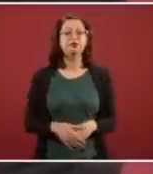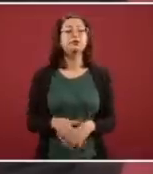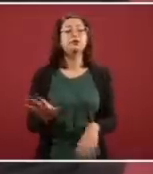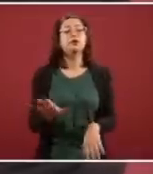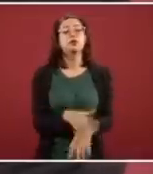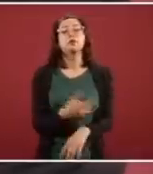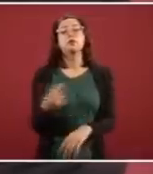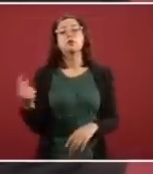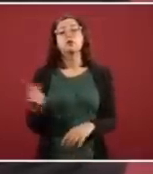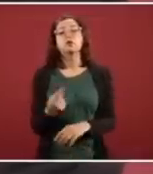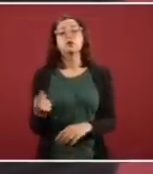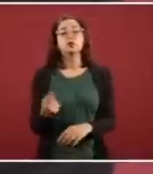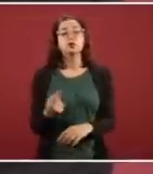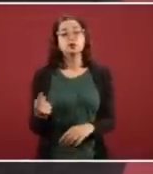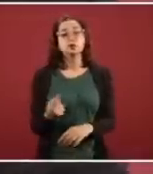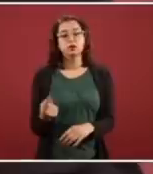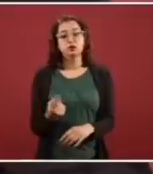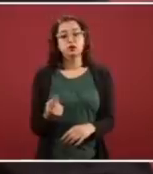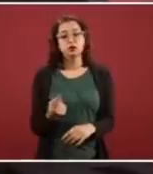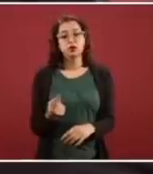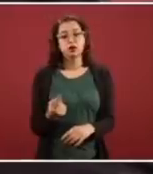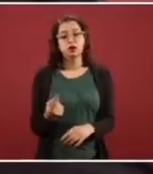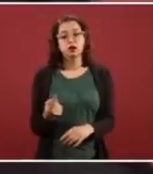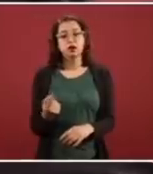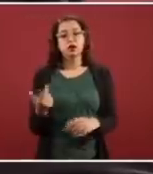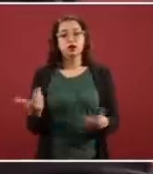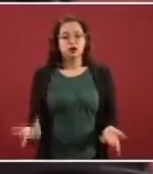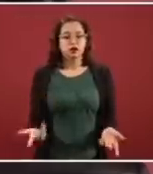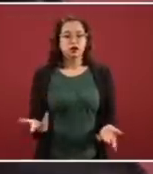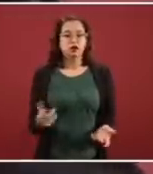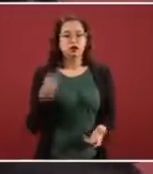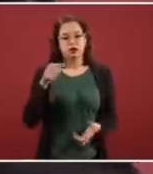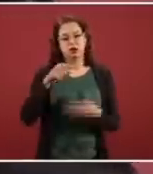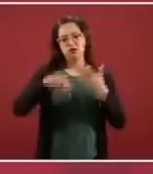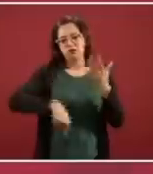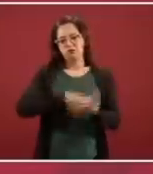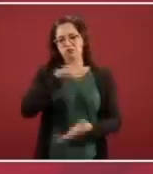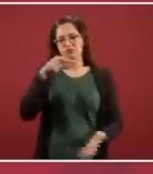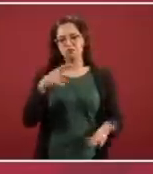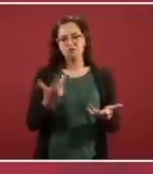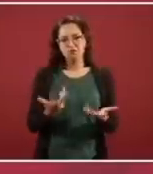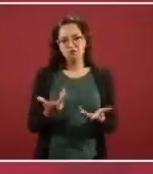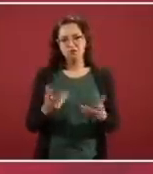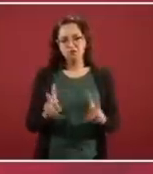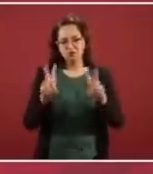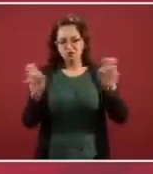porque se trata de un mercado muy fuerte,